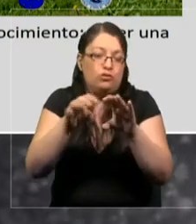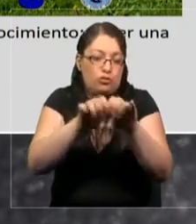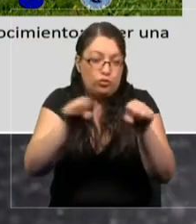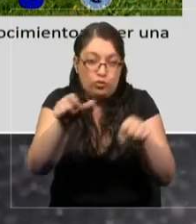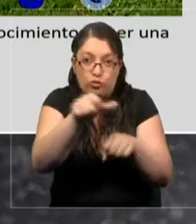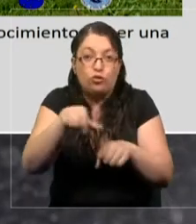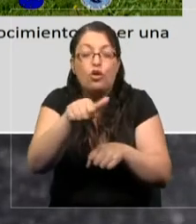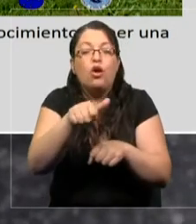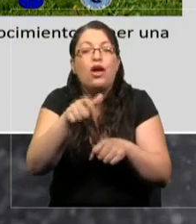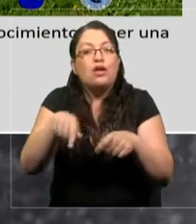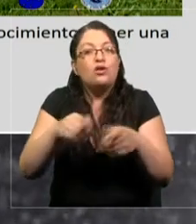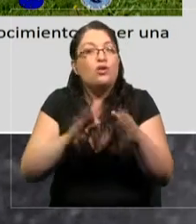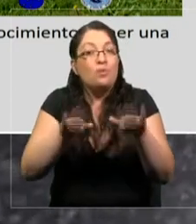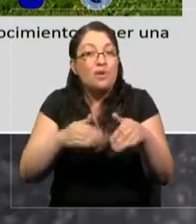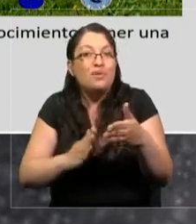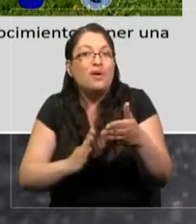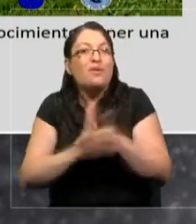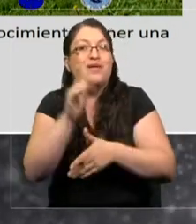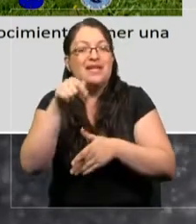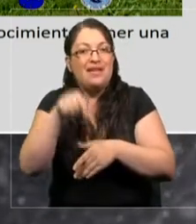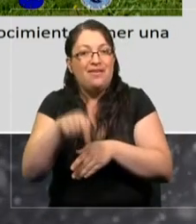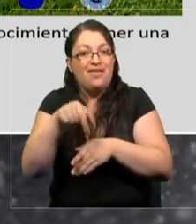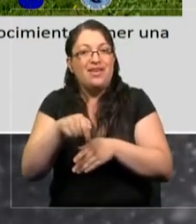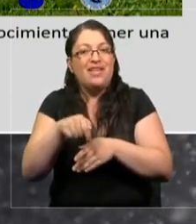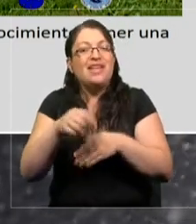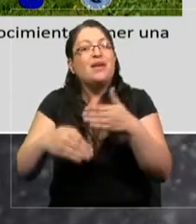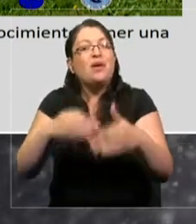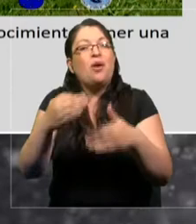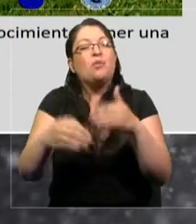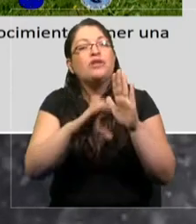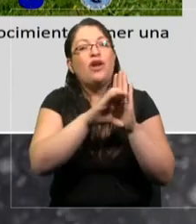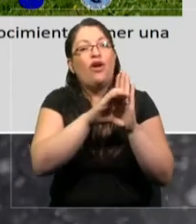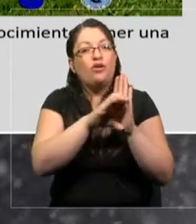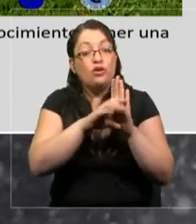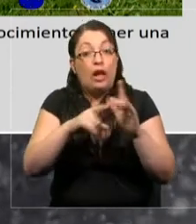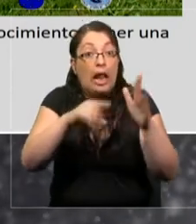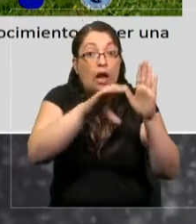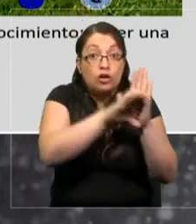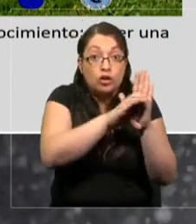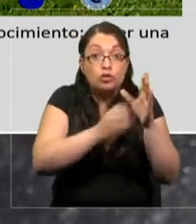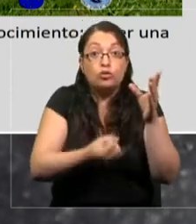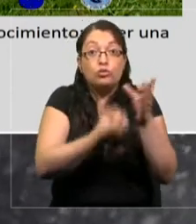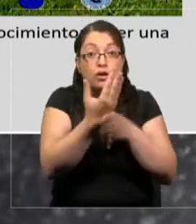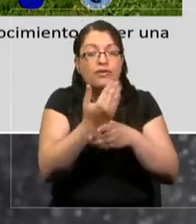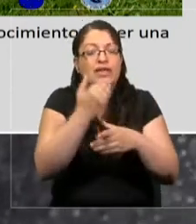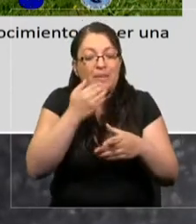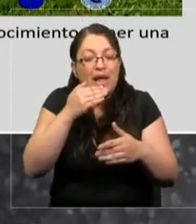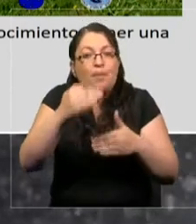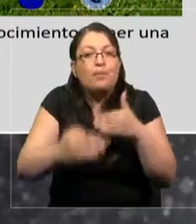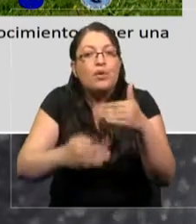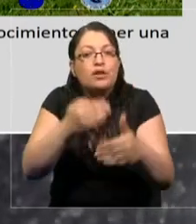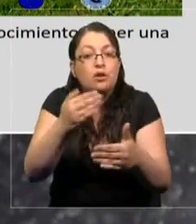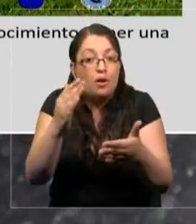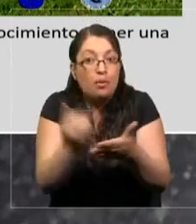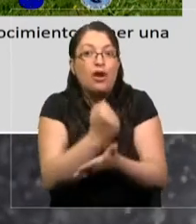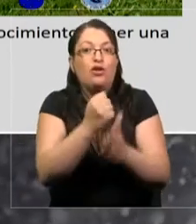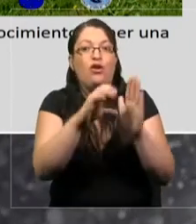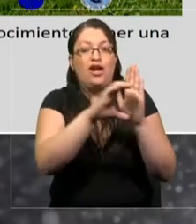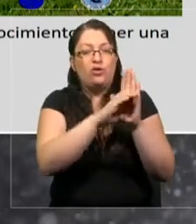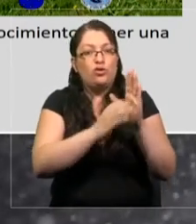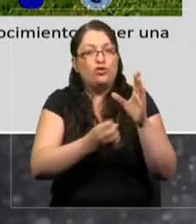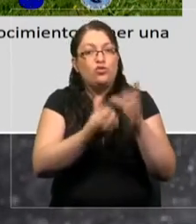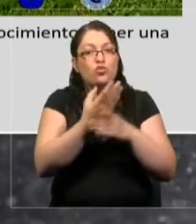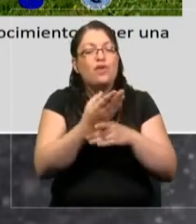ahora como país e iniciamos en este proceso constituyente nuestra nueva constitución y el proceso para llegar a ella es